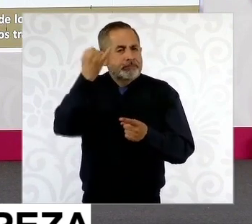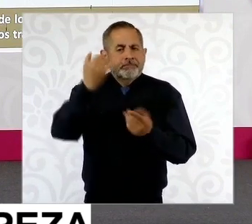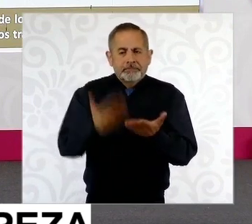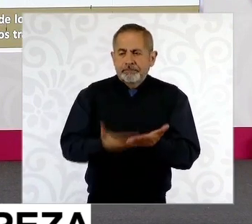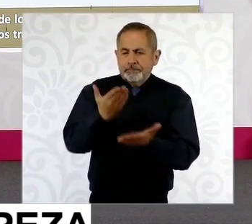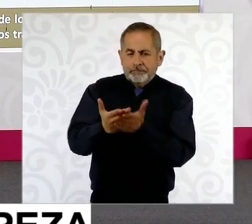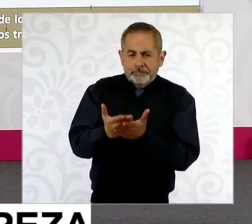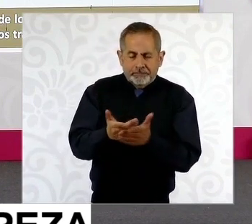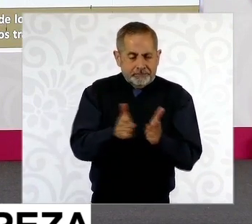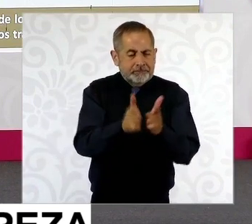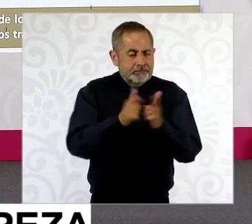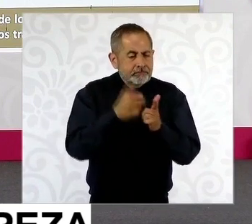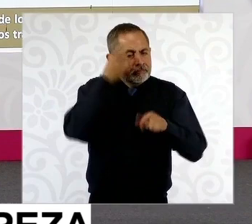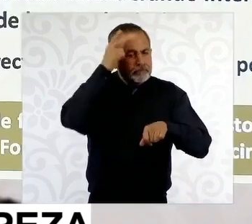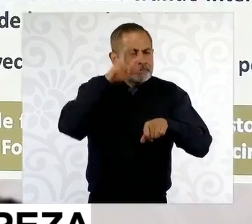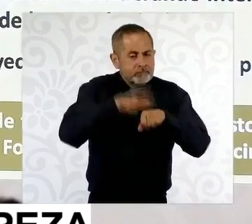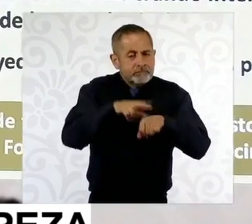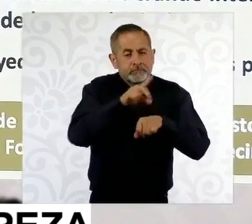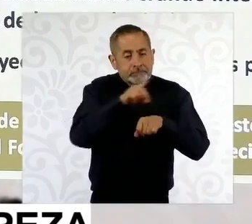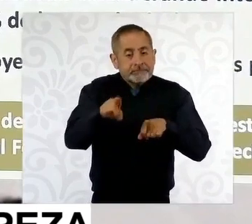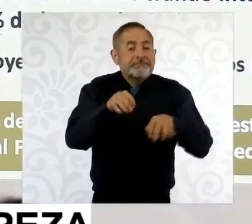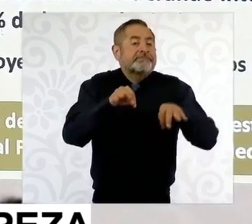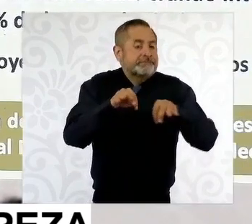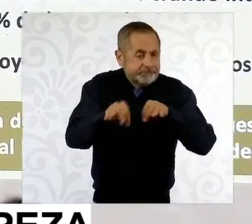Dirección Sectorial de los Trabajadores.